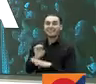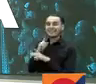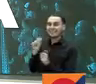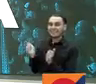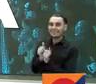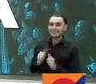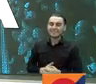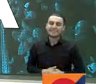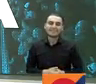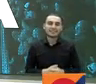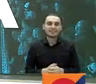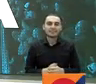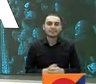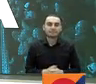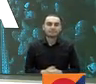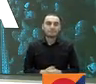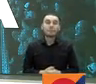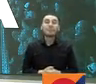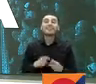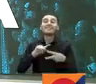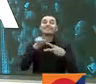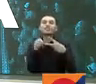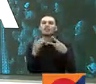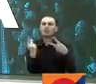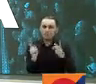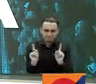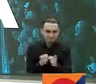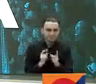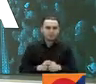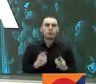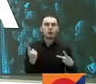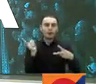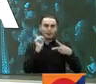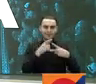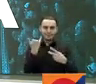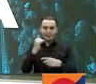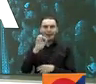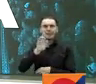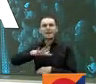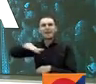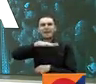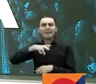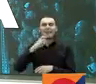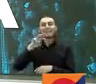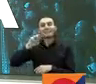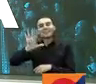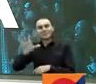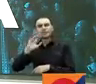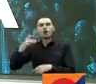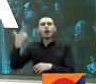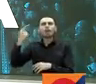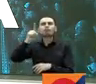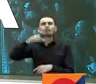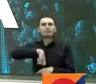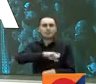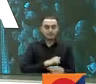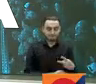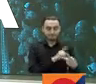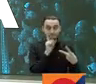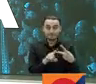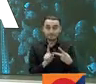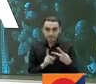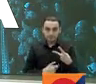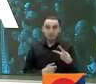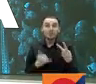Carapaz. Bueno, y cerramos con dos noticias rápidas. Por un lado, el Real Madrid logró su título número 35 en la Liga Española y por el otro, el